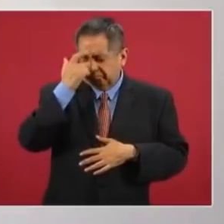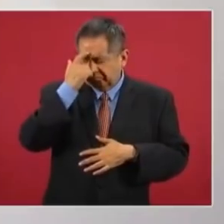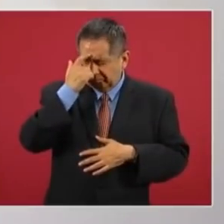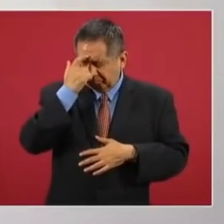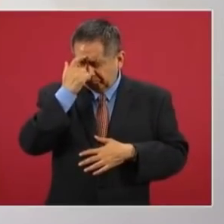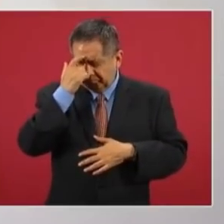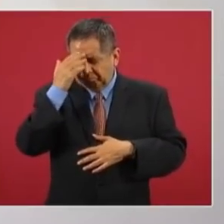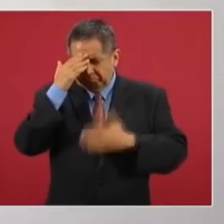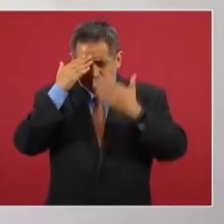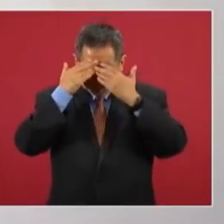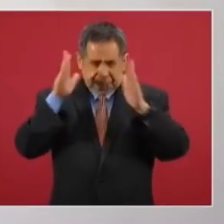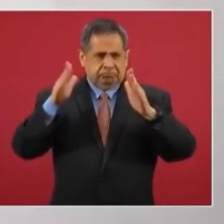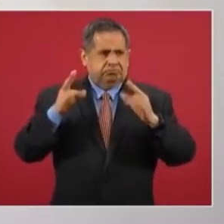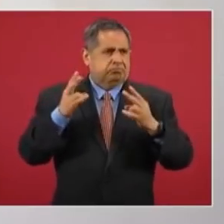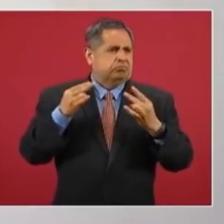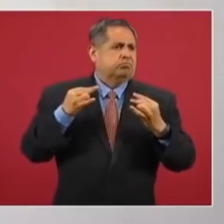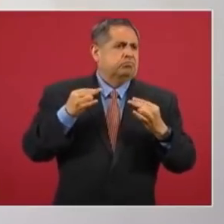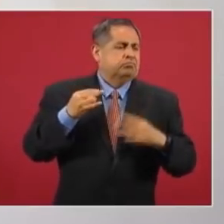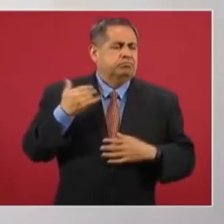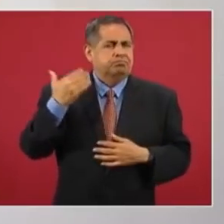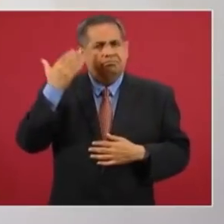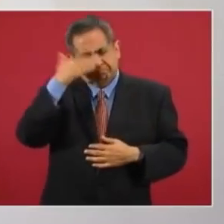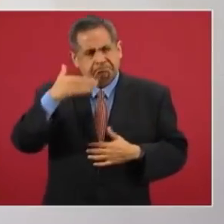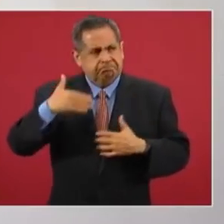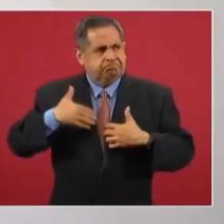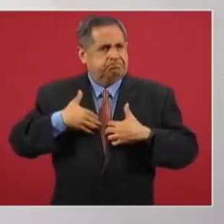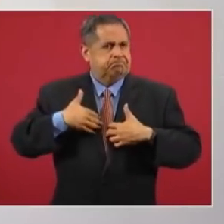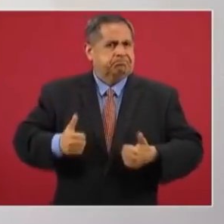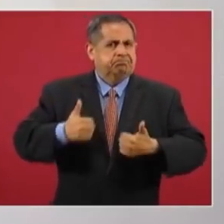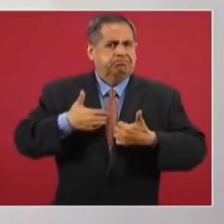más despierto, más consciente